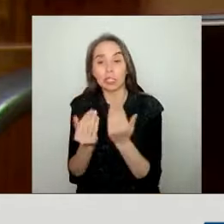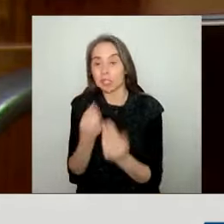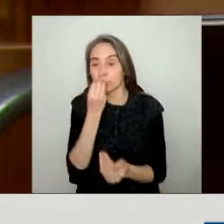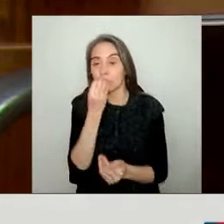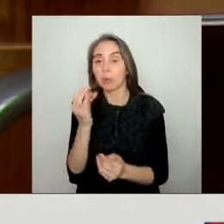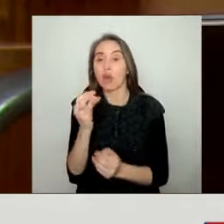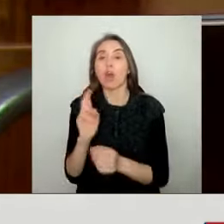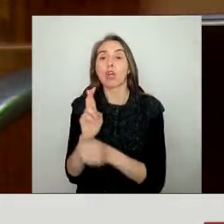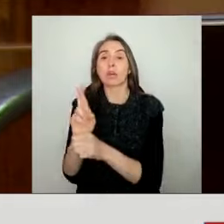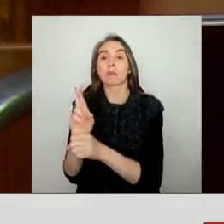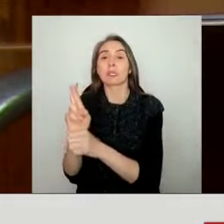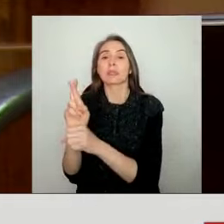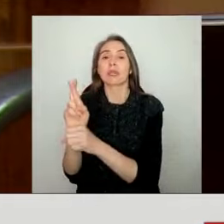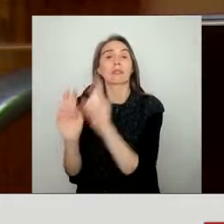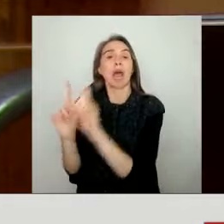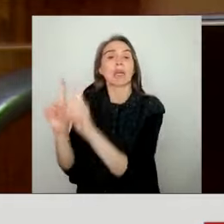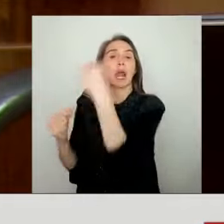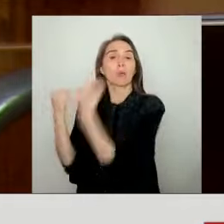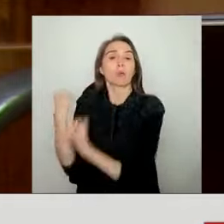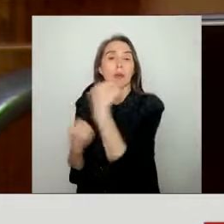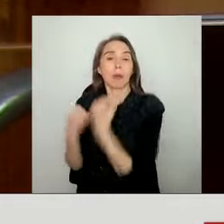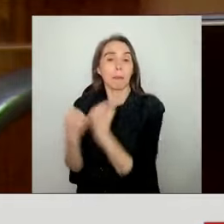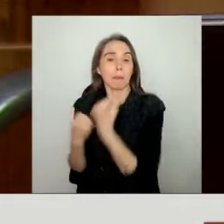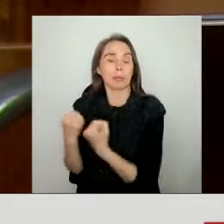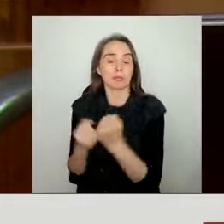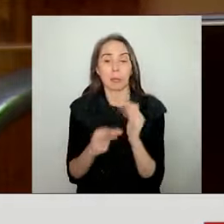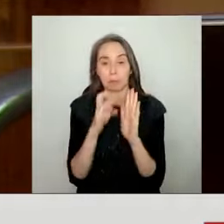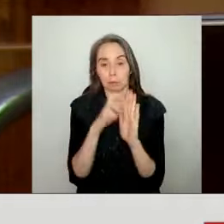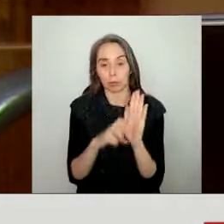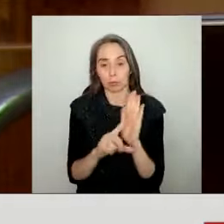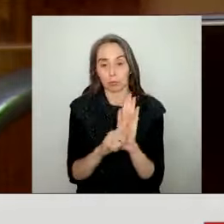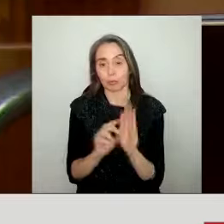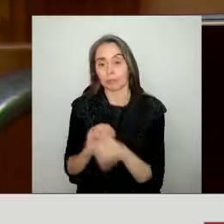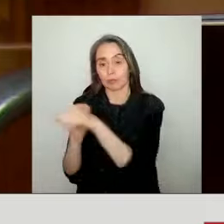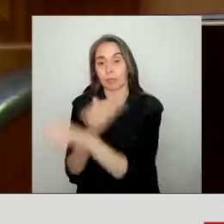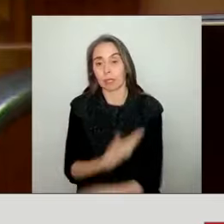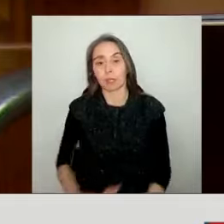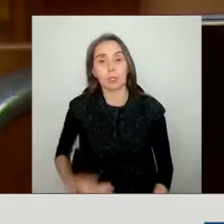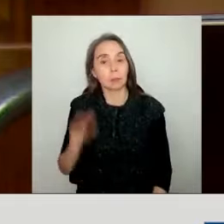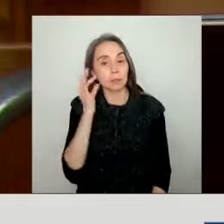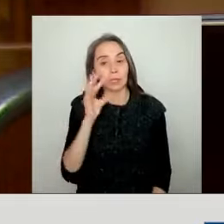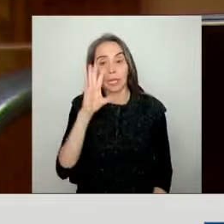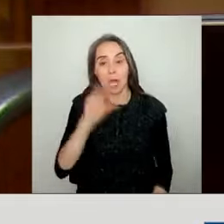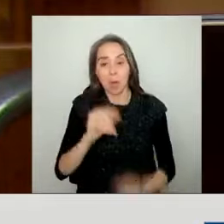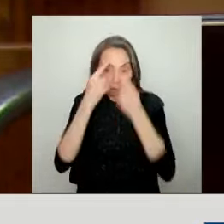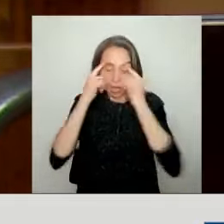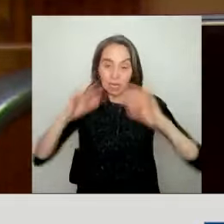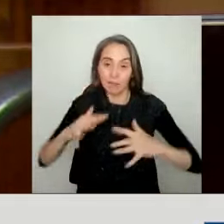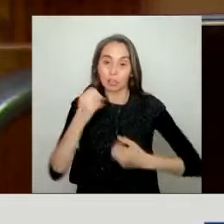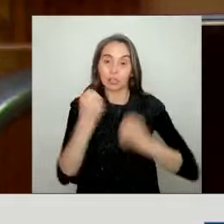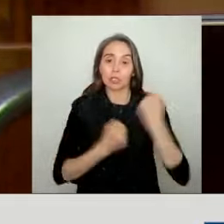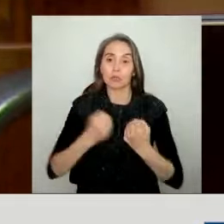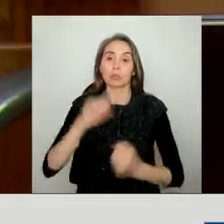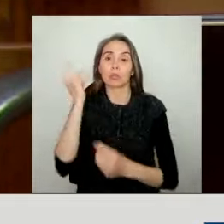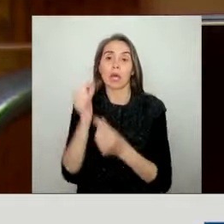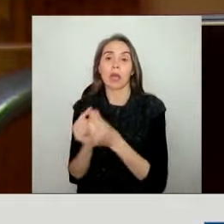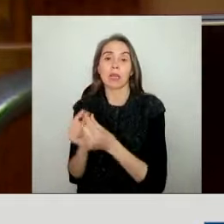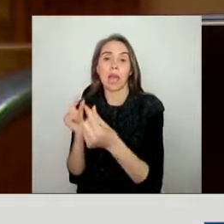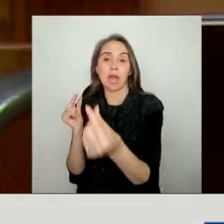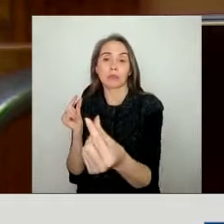empresas este proyecto presidenta apaga los de la industria nacional por